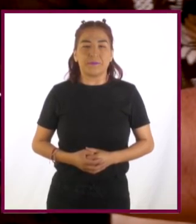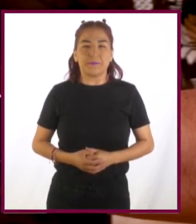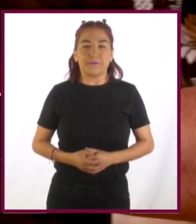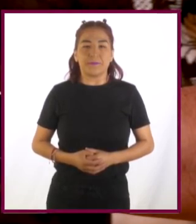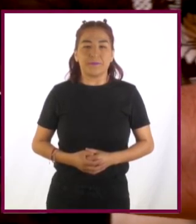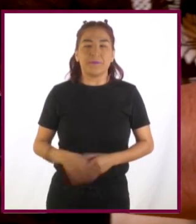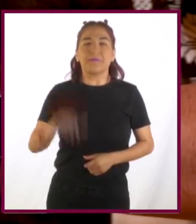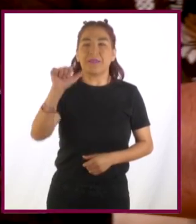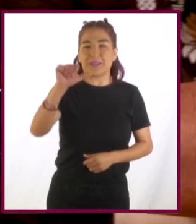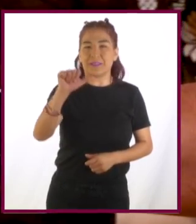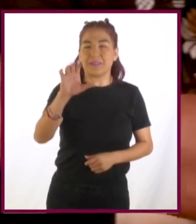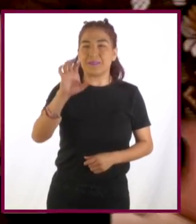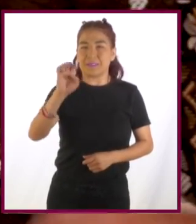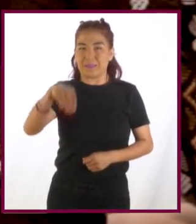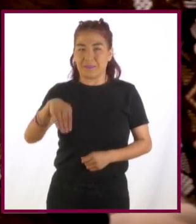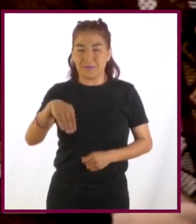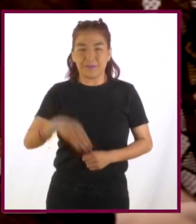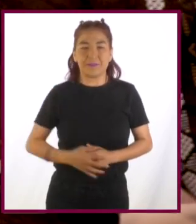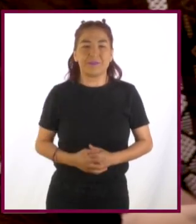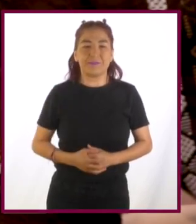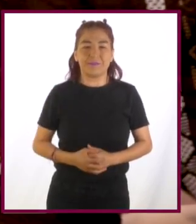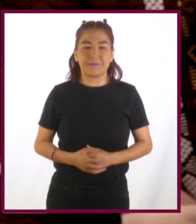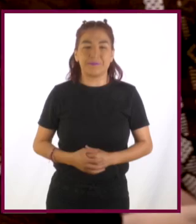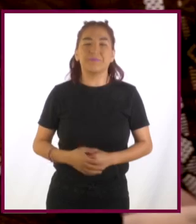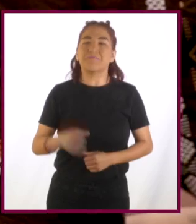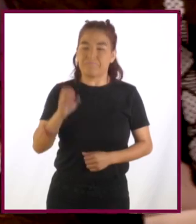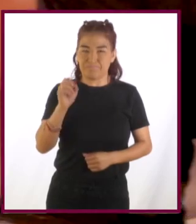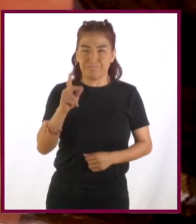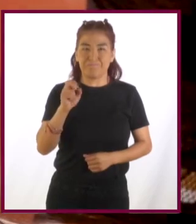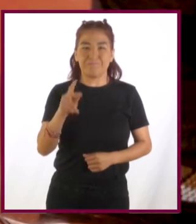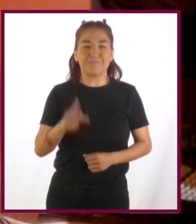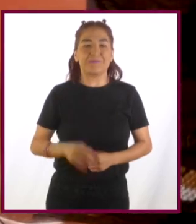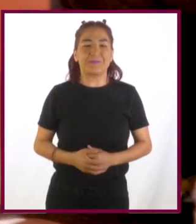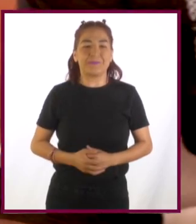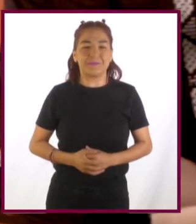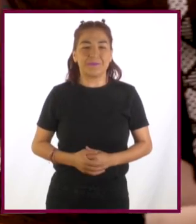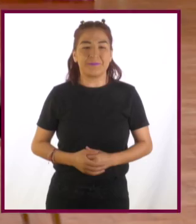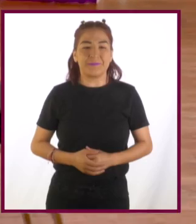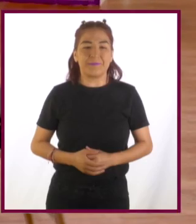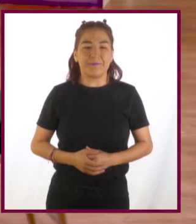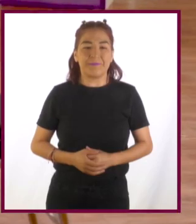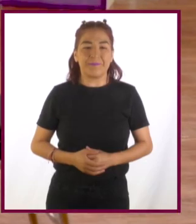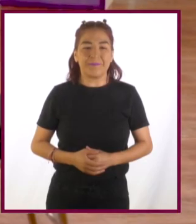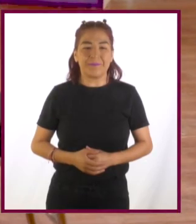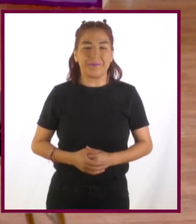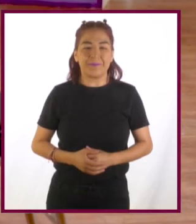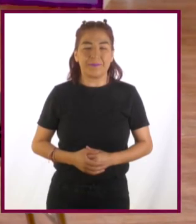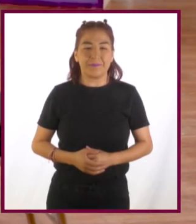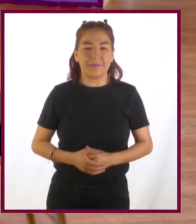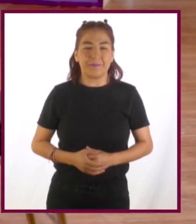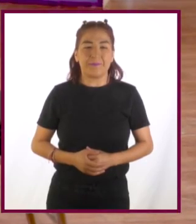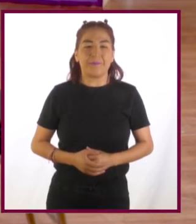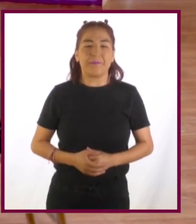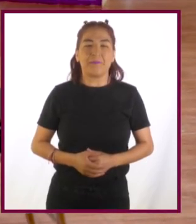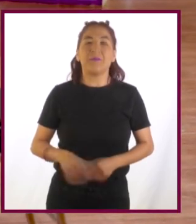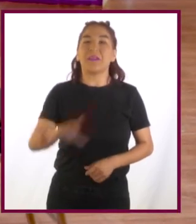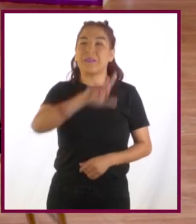¿15.5? No, 16. Ok, 16. 16 centímetros. Ok. Uy.